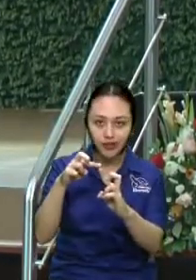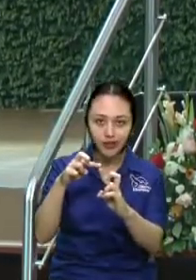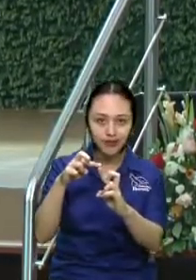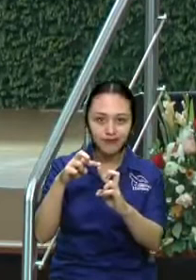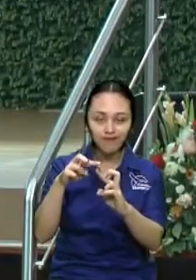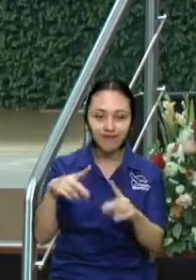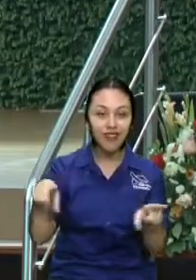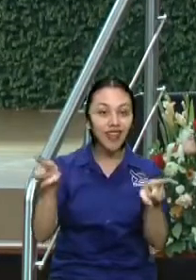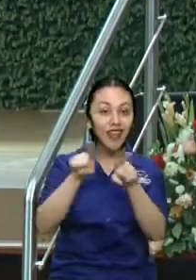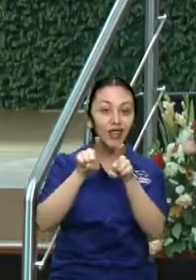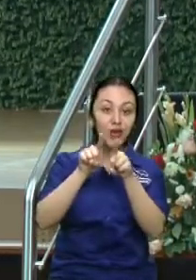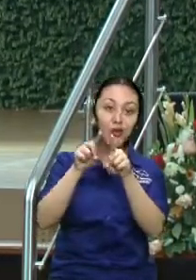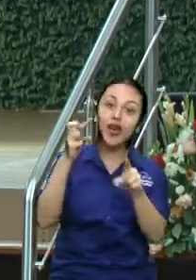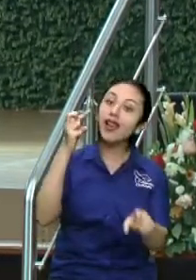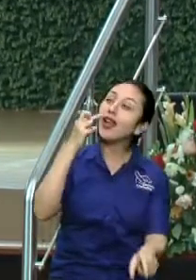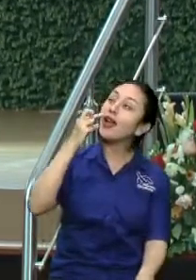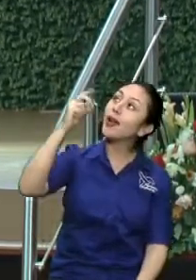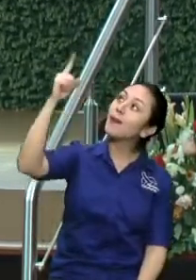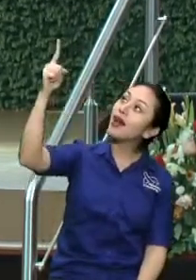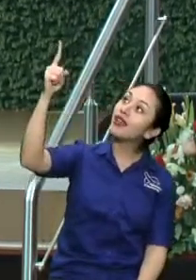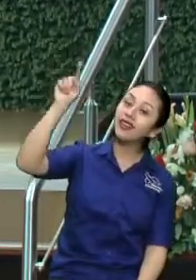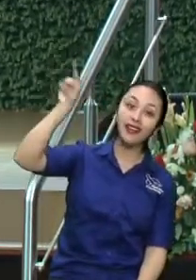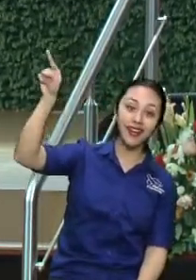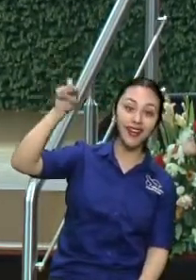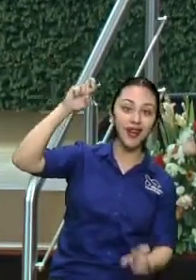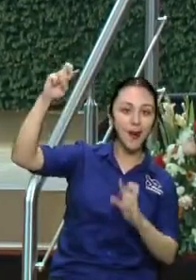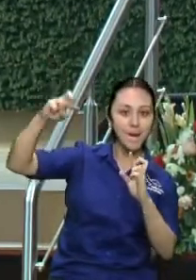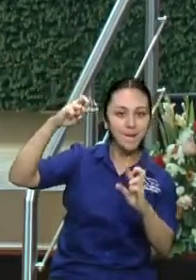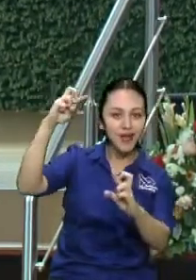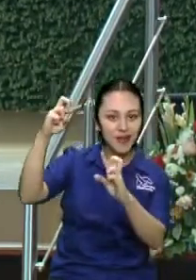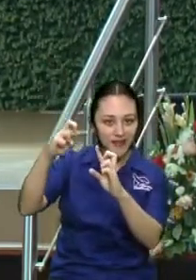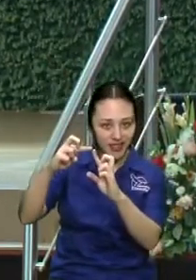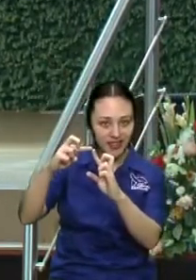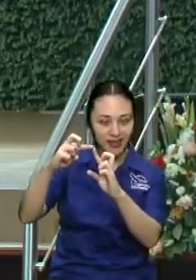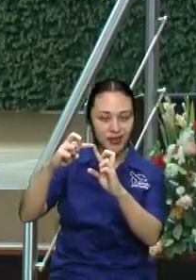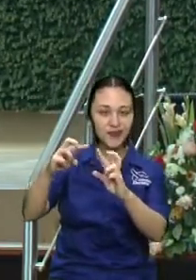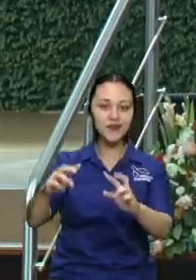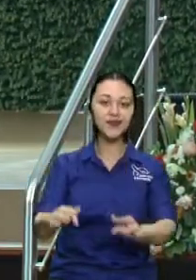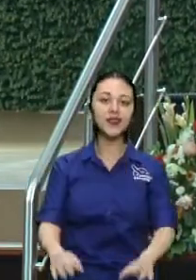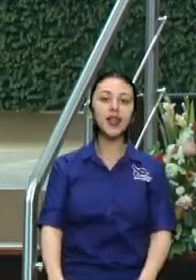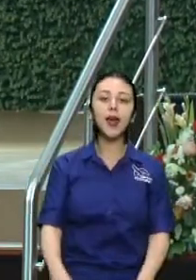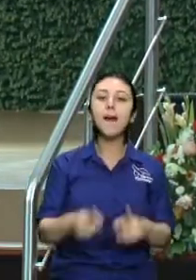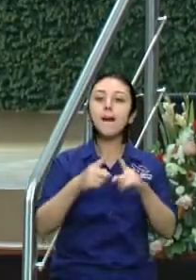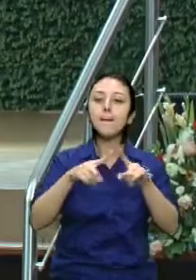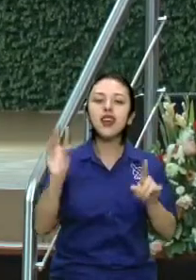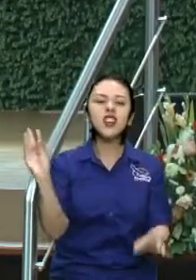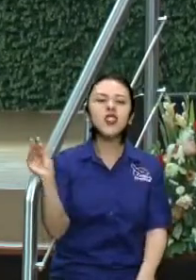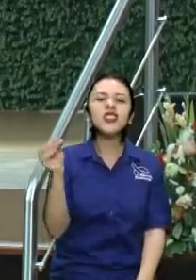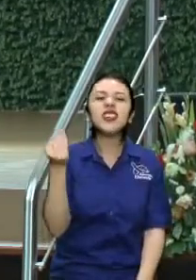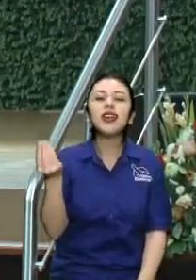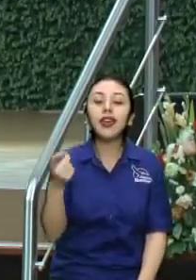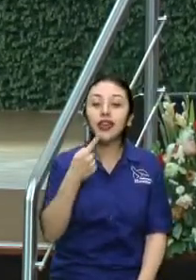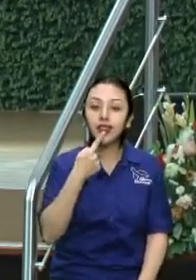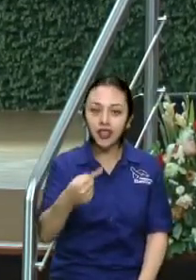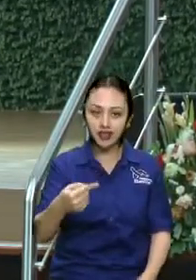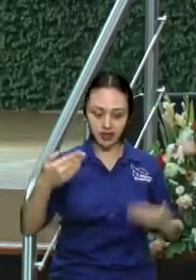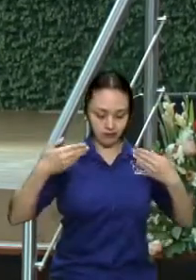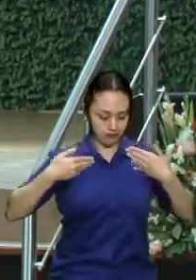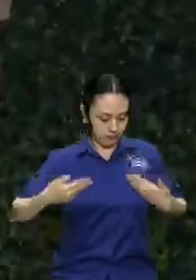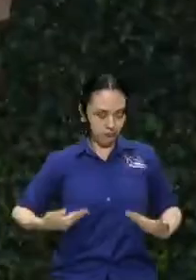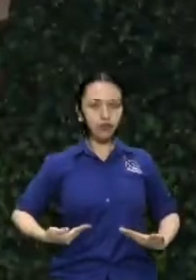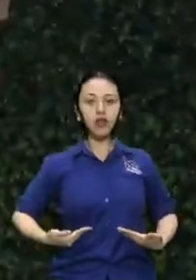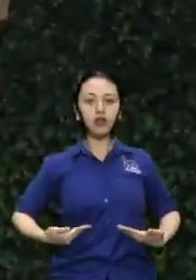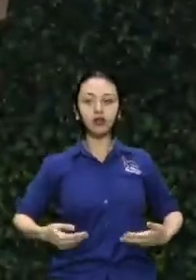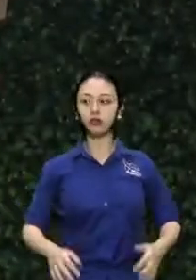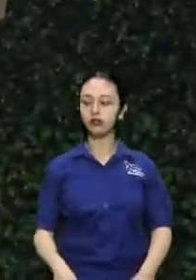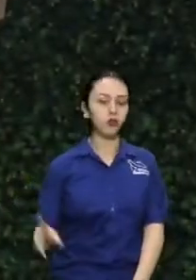Como vuestro Padre en los cielos es perfecto, dice. ¿O no lo dice Dios? ¿Pero qué dice el humano? Dice,